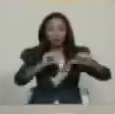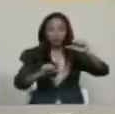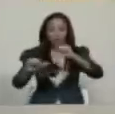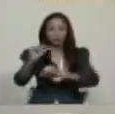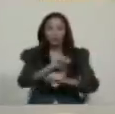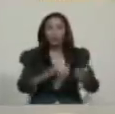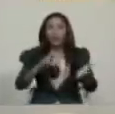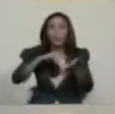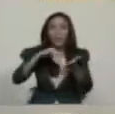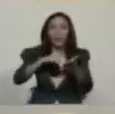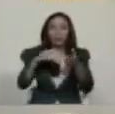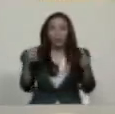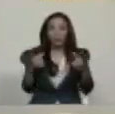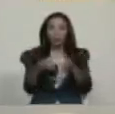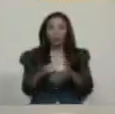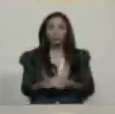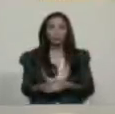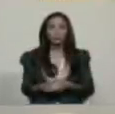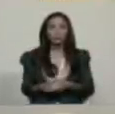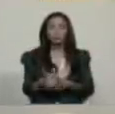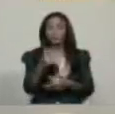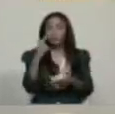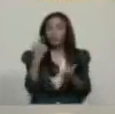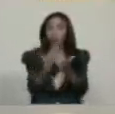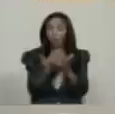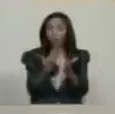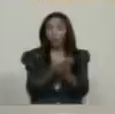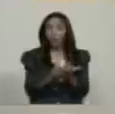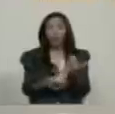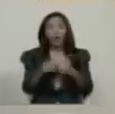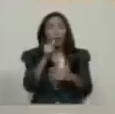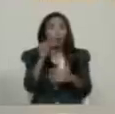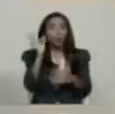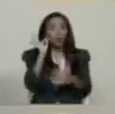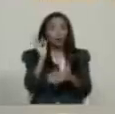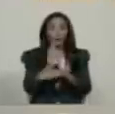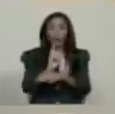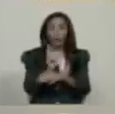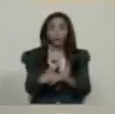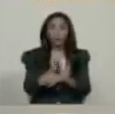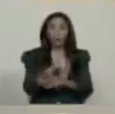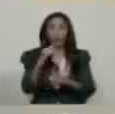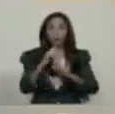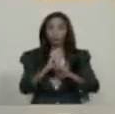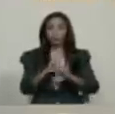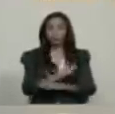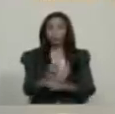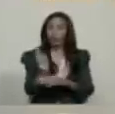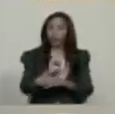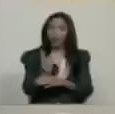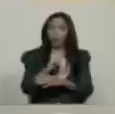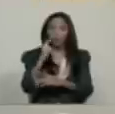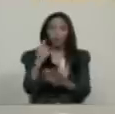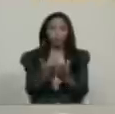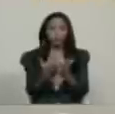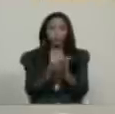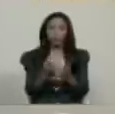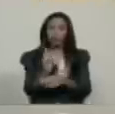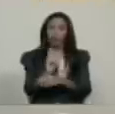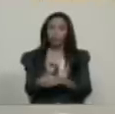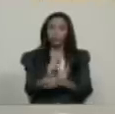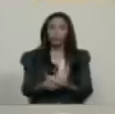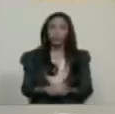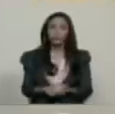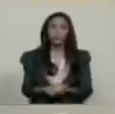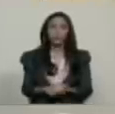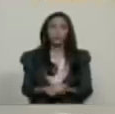Miranda. Para que ustedes vean, estos son resultados tempranos, victorias tempranas de